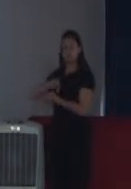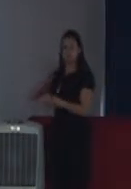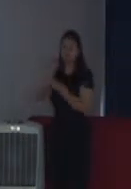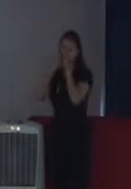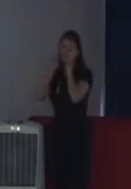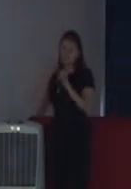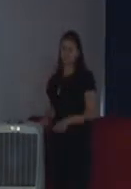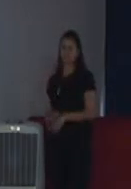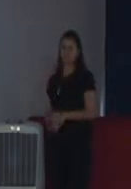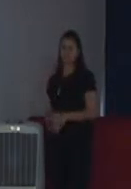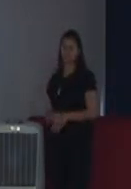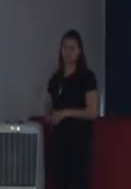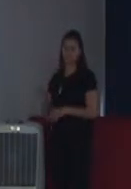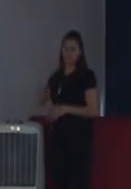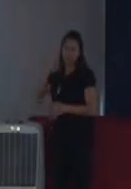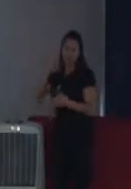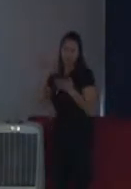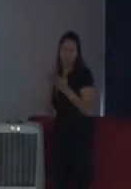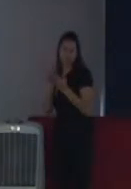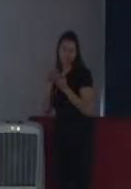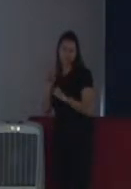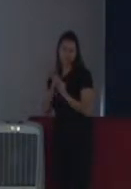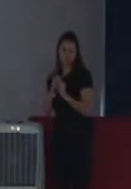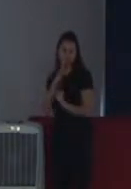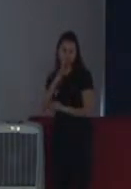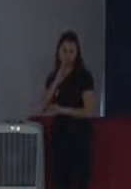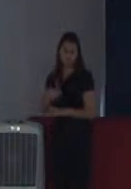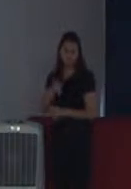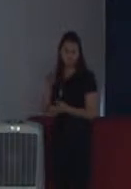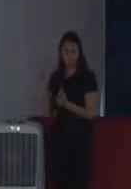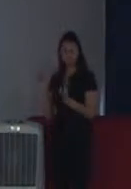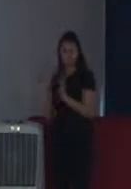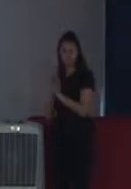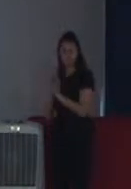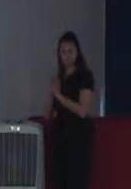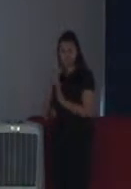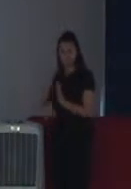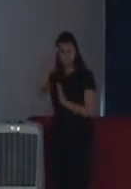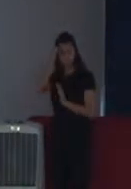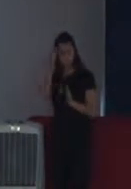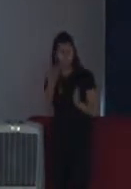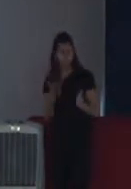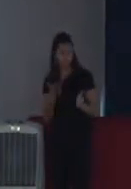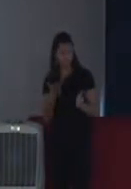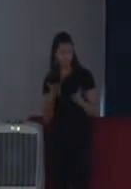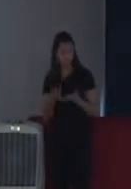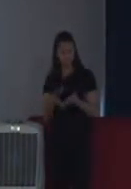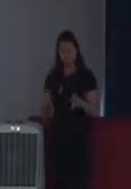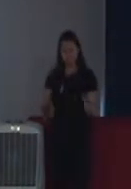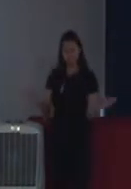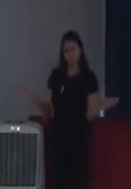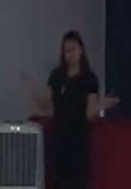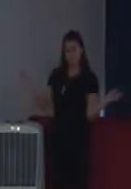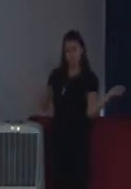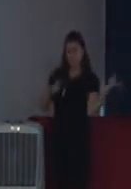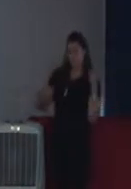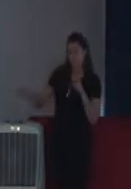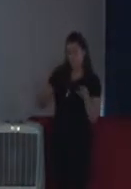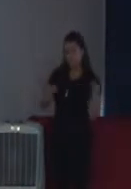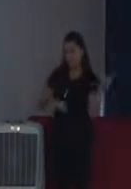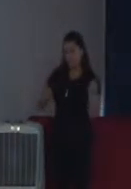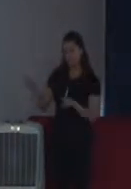humanos. Esas serían como las conclusiones que yo podría darles en este punto. No sé, profe, para que abramos una ronda de preguntas si alguno de ustedes